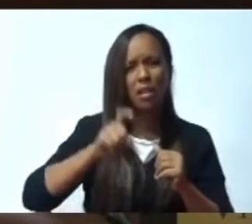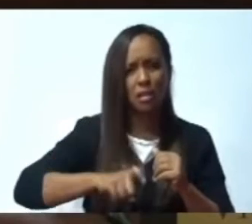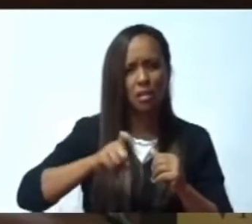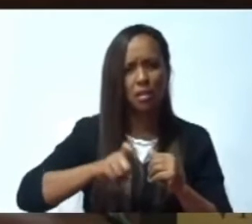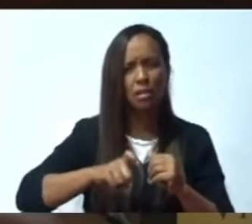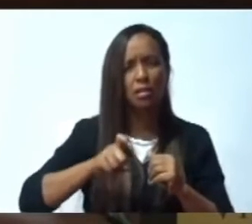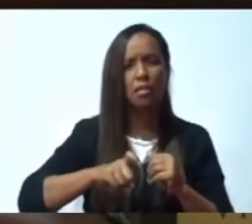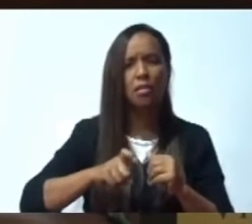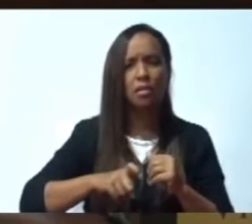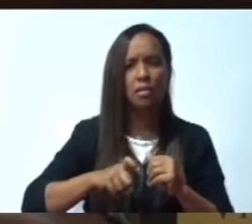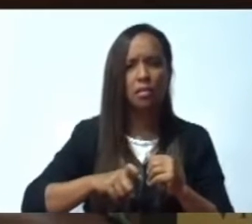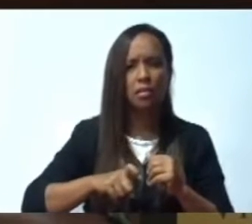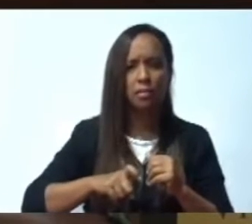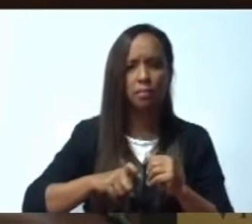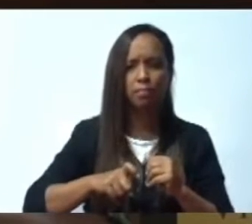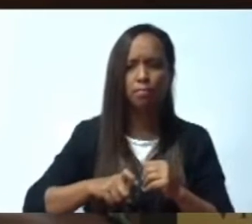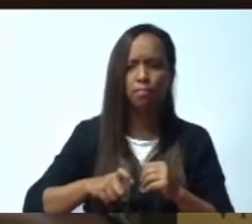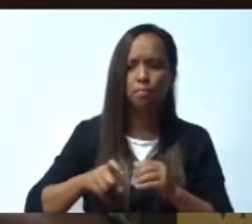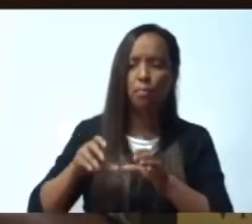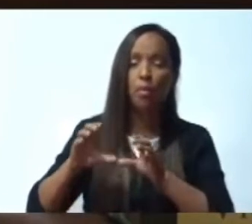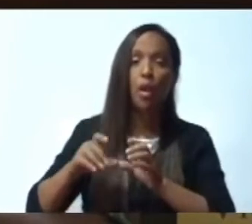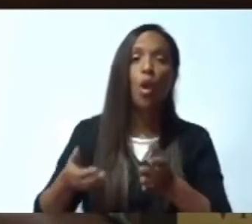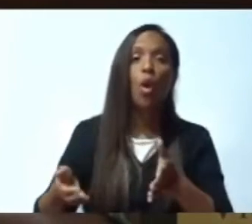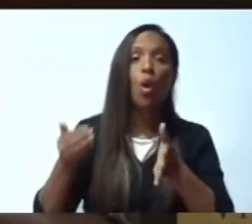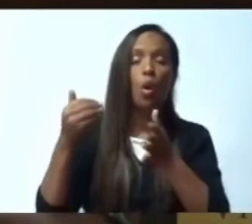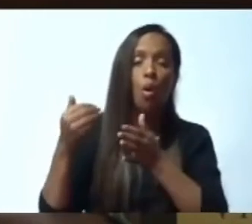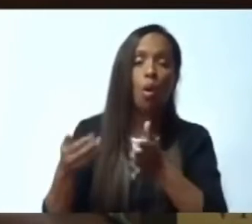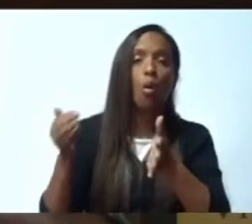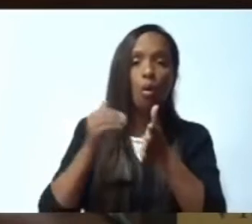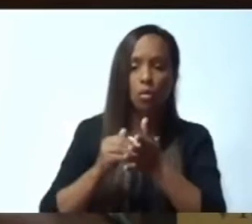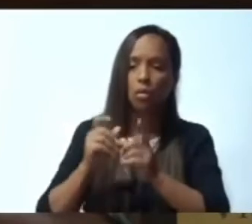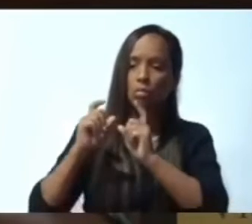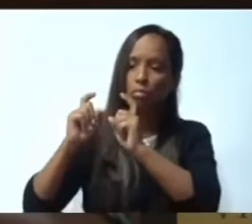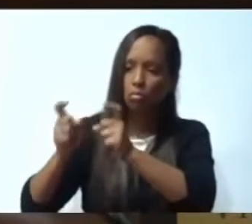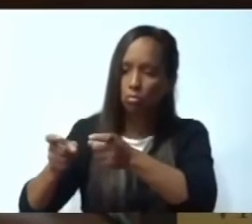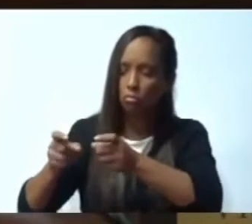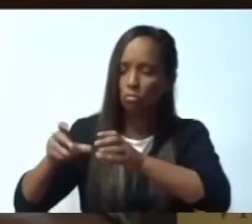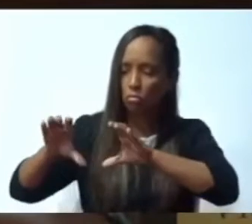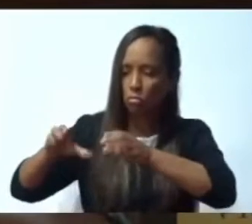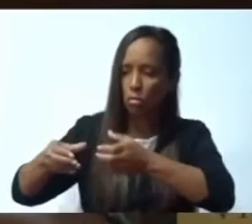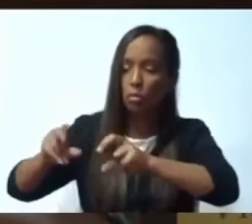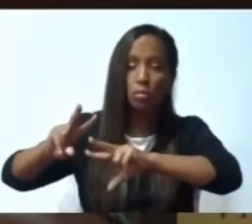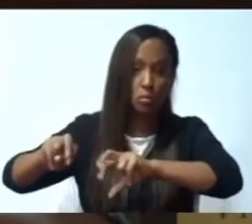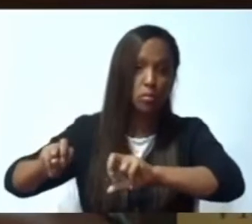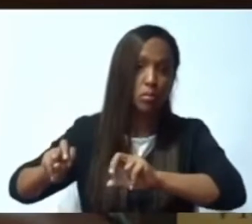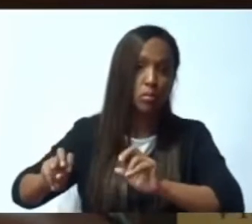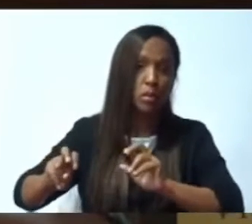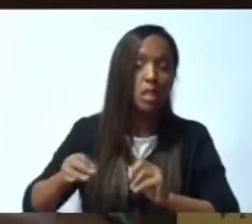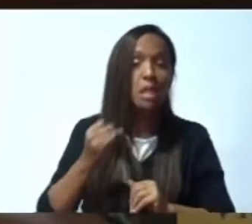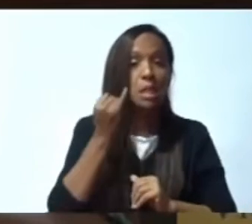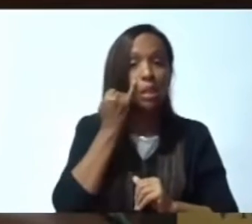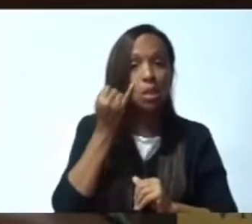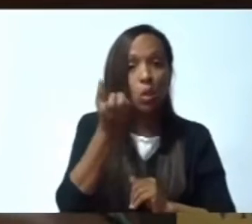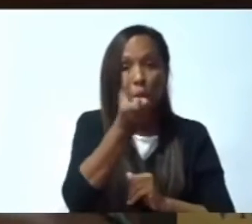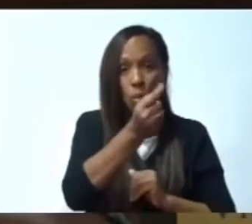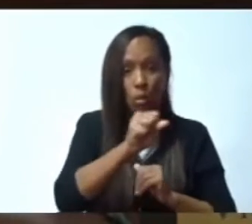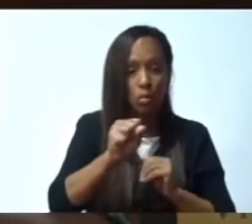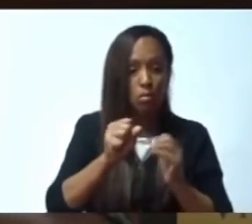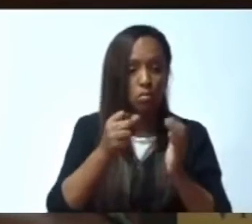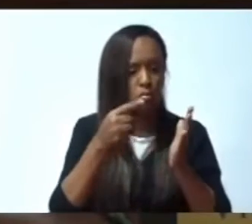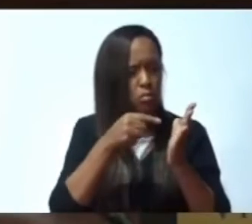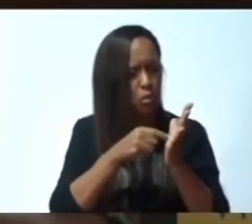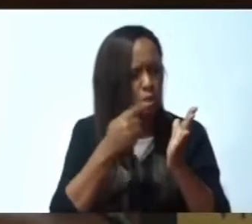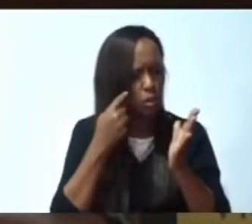situación, esa que usted ha detectado ahora y cualquier otra que podamos detectar. Excelente. En el transcurso de las discusiones